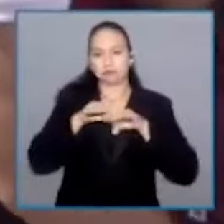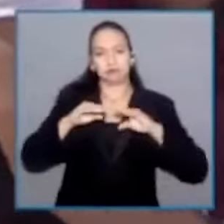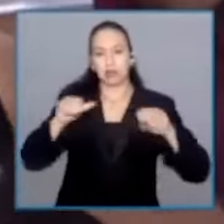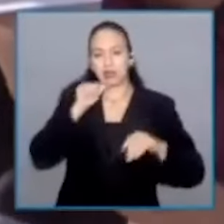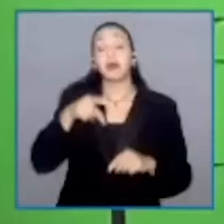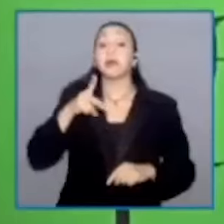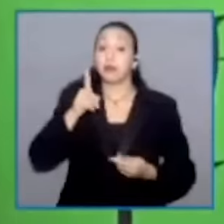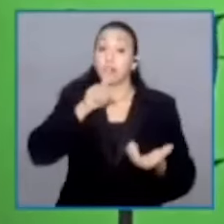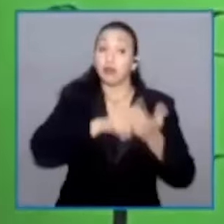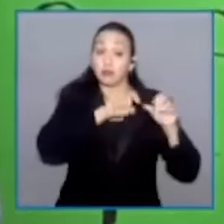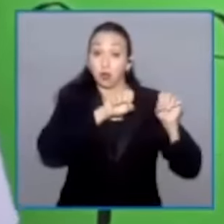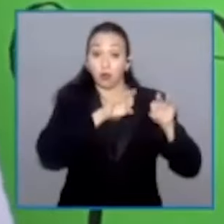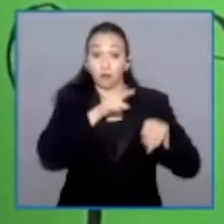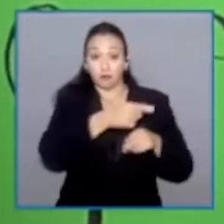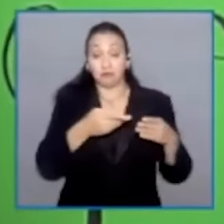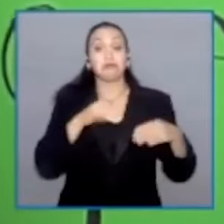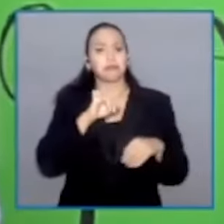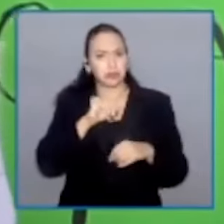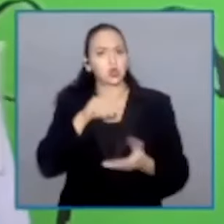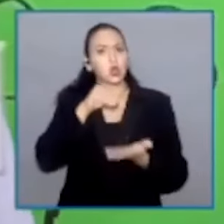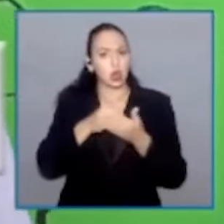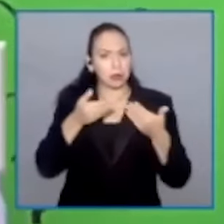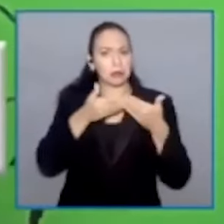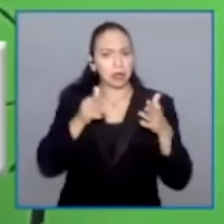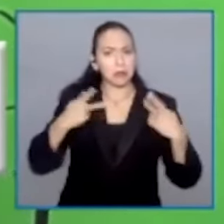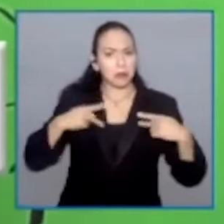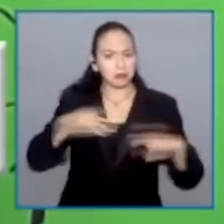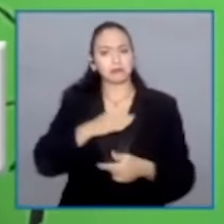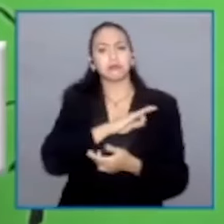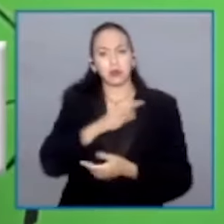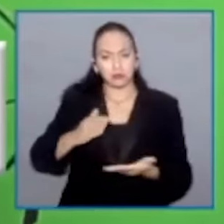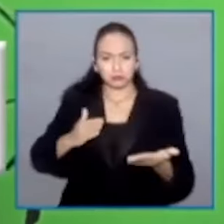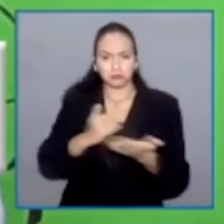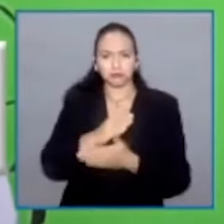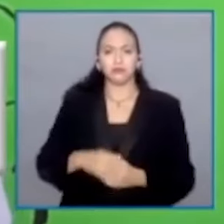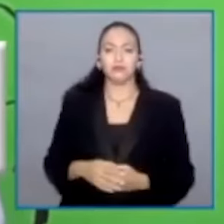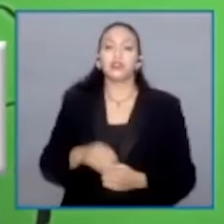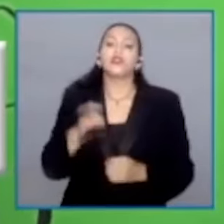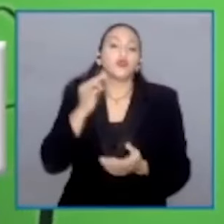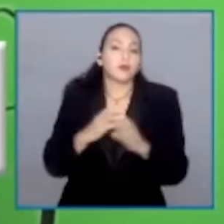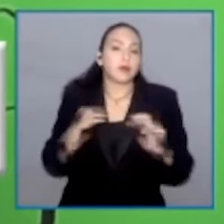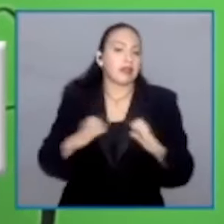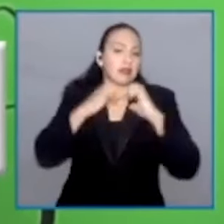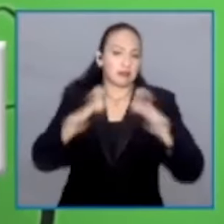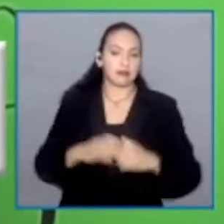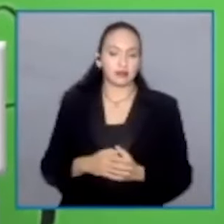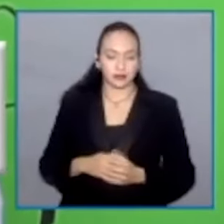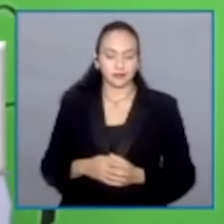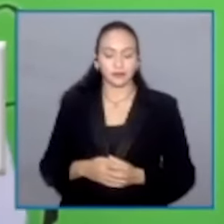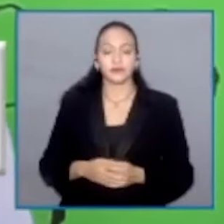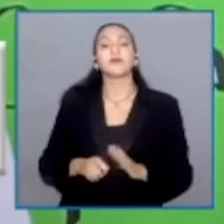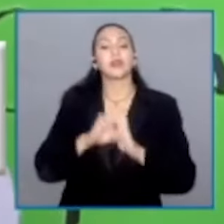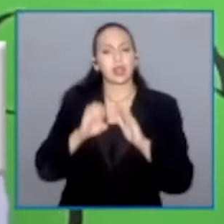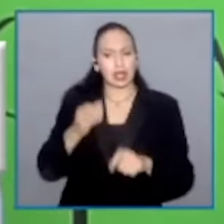los casos urgentes. Existe una coordinación permanente y total entre los titulares de los órganos